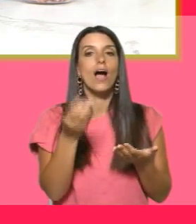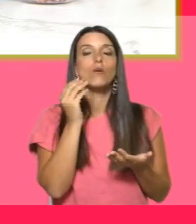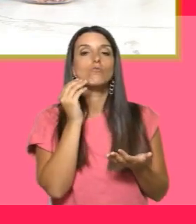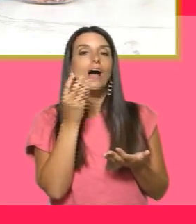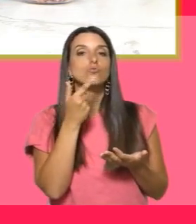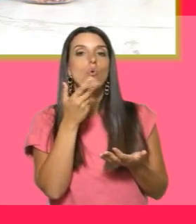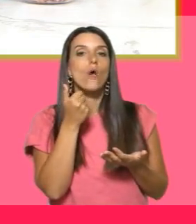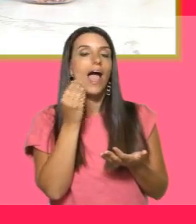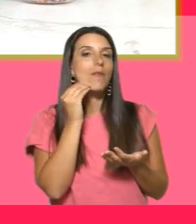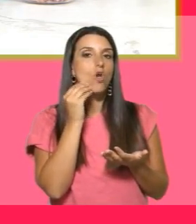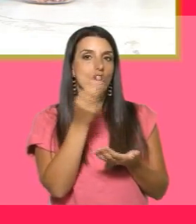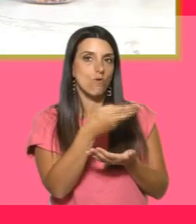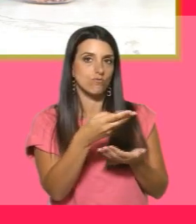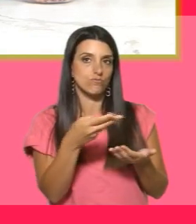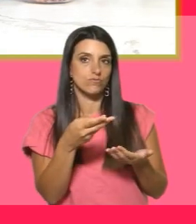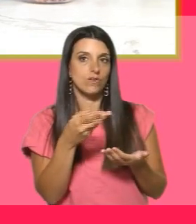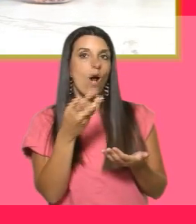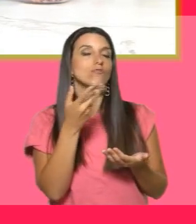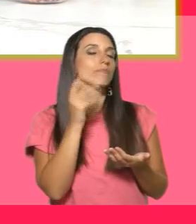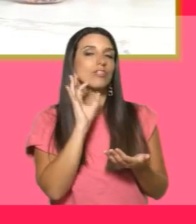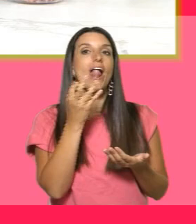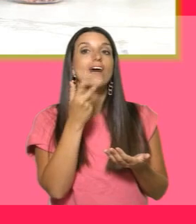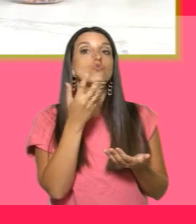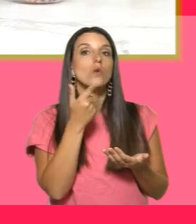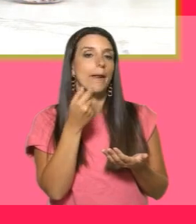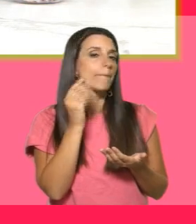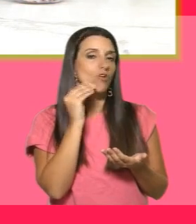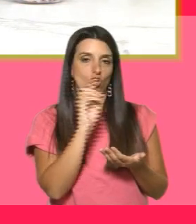azúcar. ¿Ah? Le pones un poquito de azúcar.